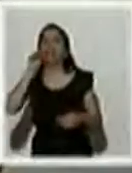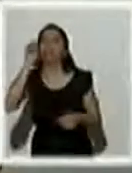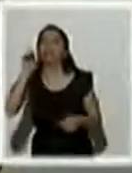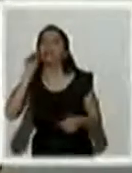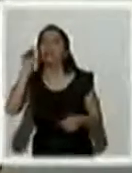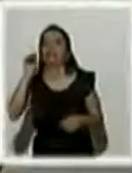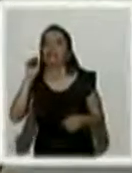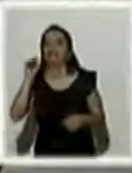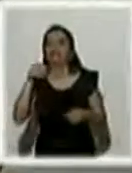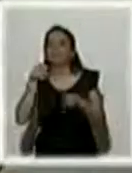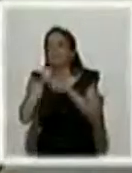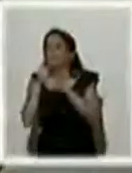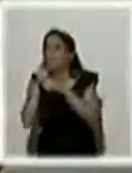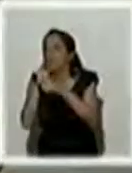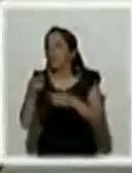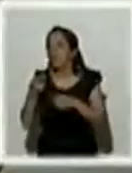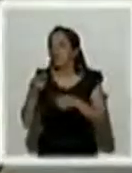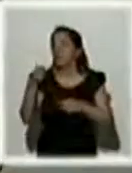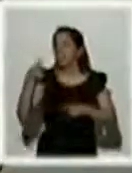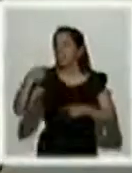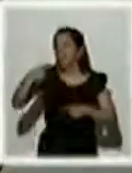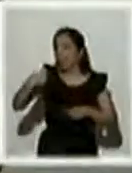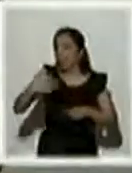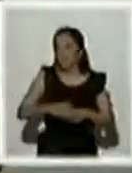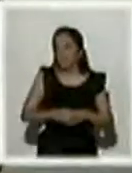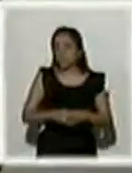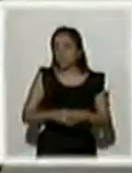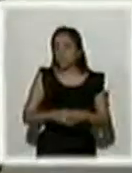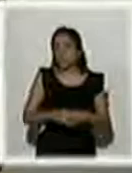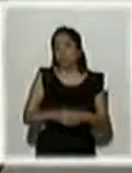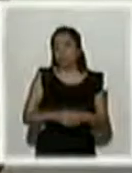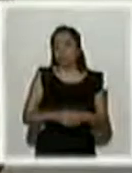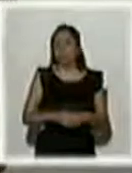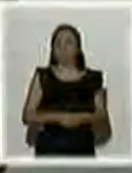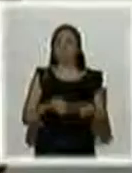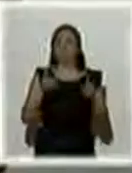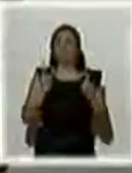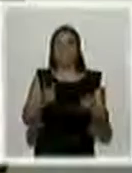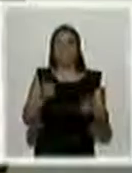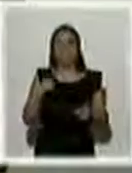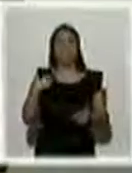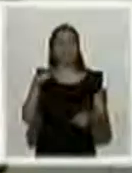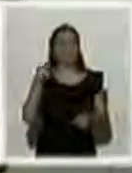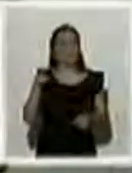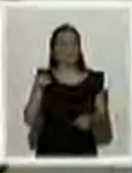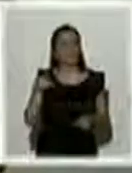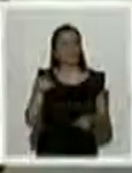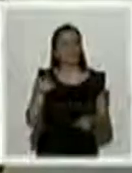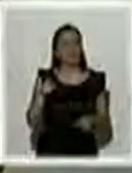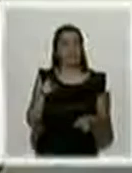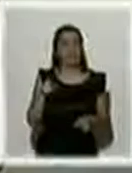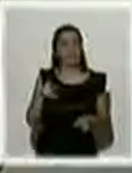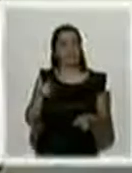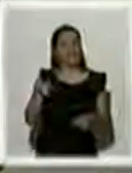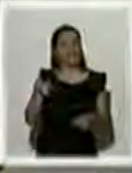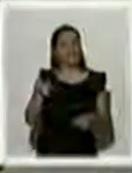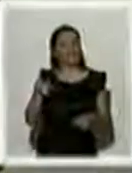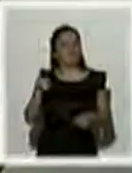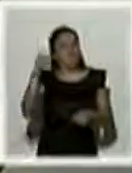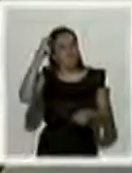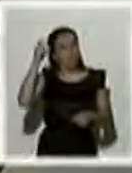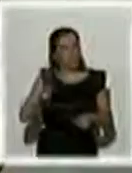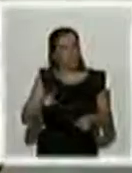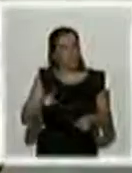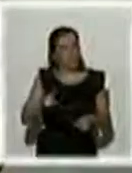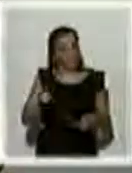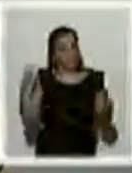de elevación de las penas de aquellos que conducen vehículos alcoholizados o drogados y matan o hieren a otras personas. Tachamos de